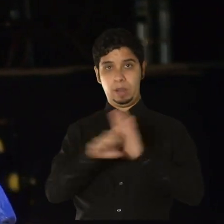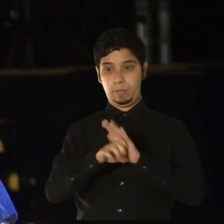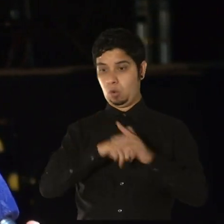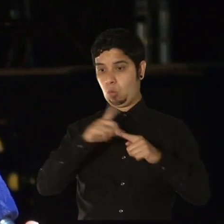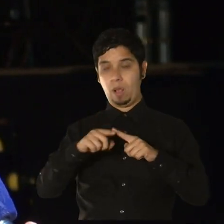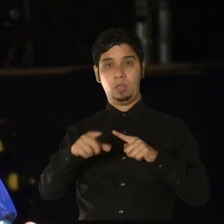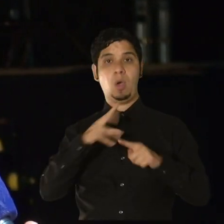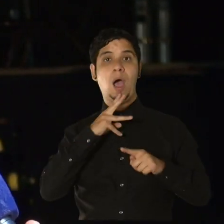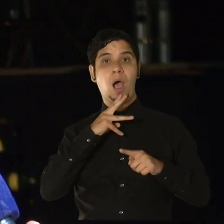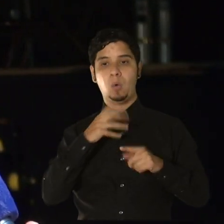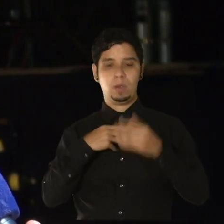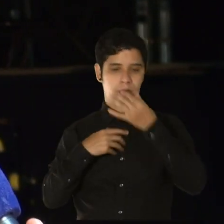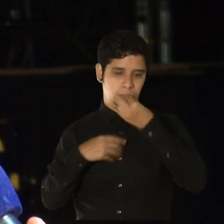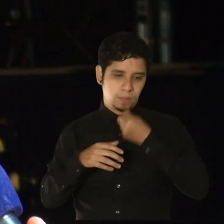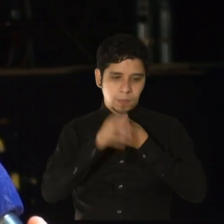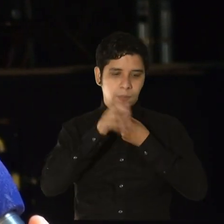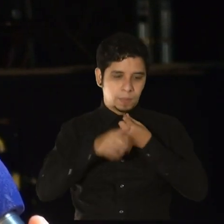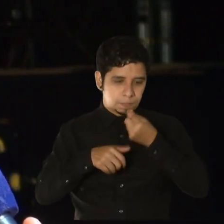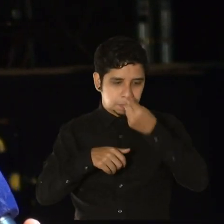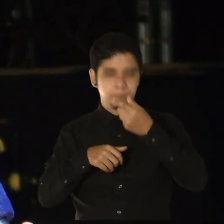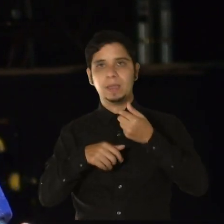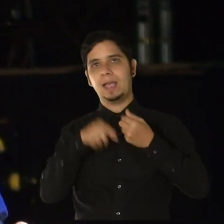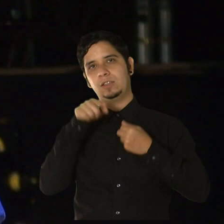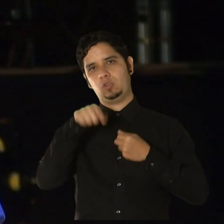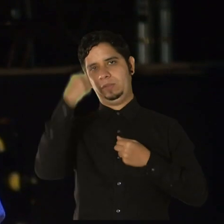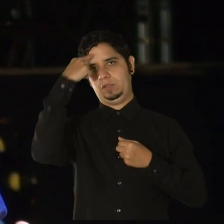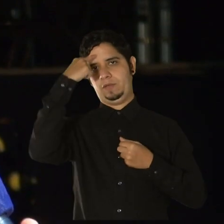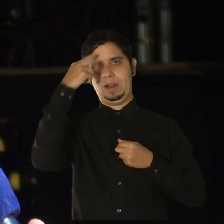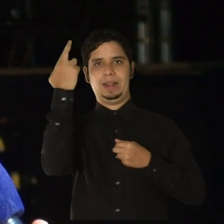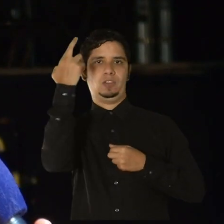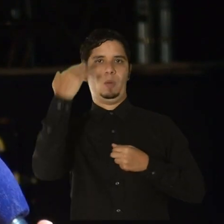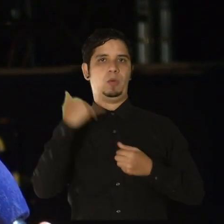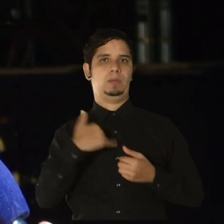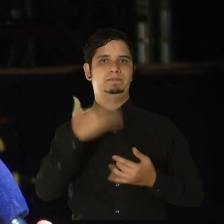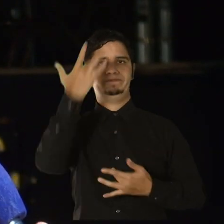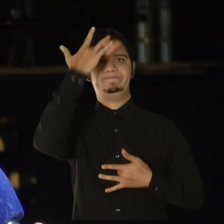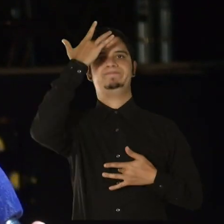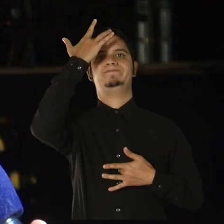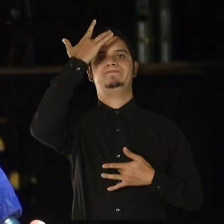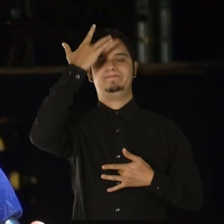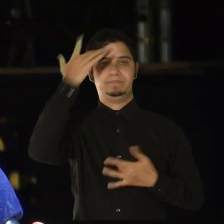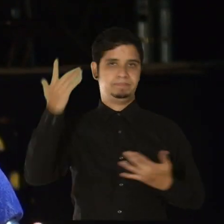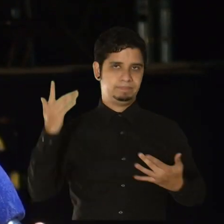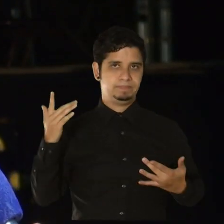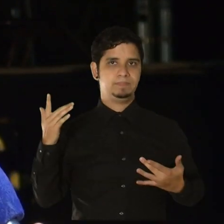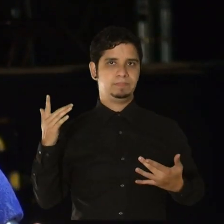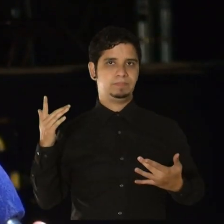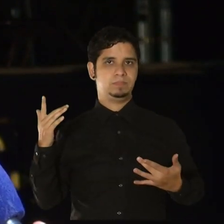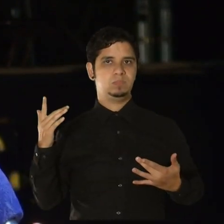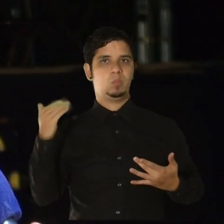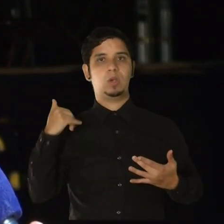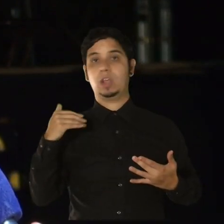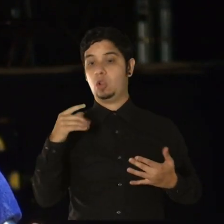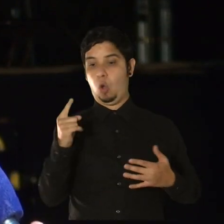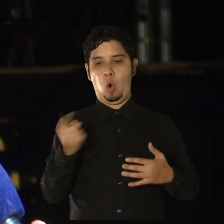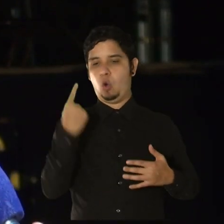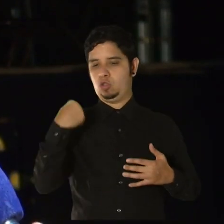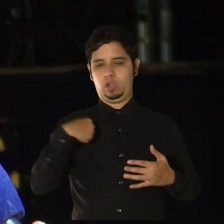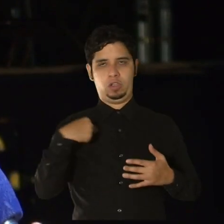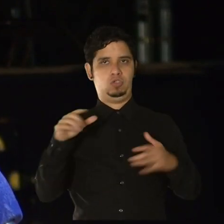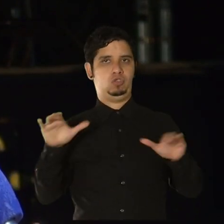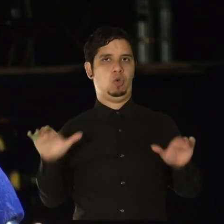líquidos y agua dentro de la unidad. Creo que ese fue el factor el cual yo pude identificar que fue mi contagio, porque fue lo único que